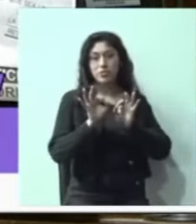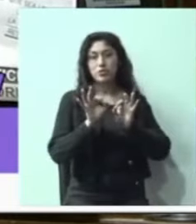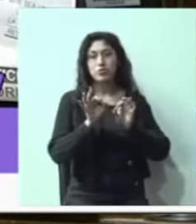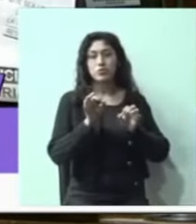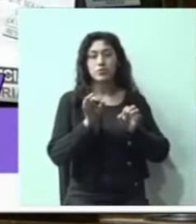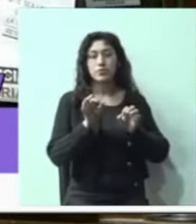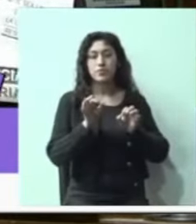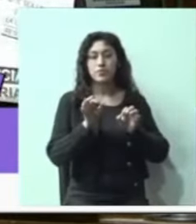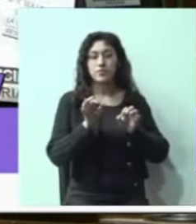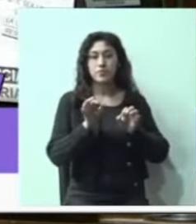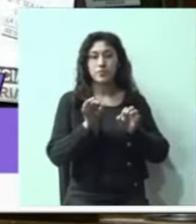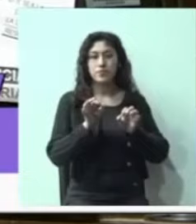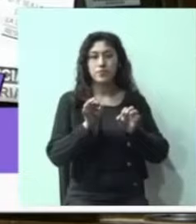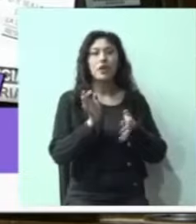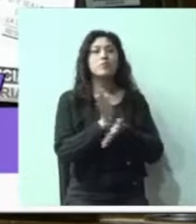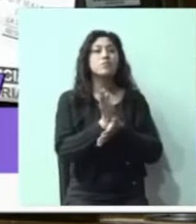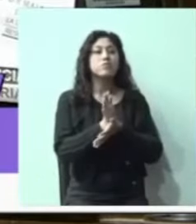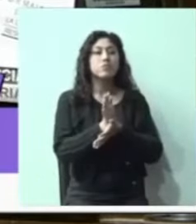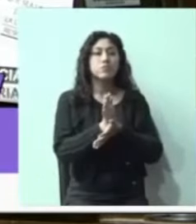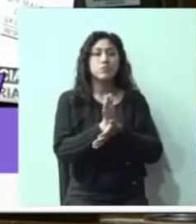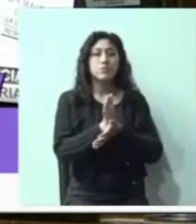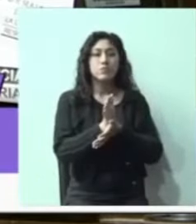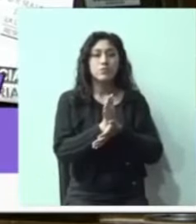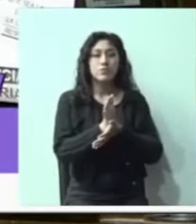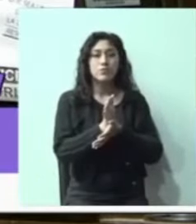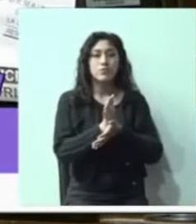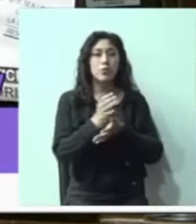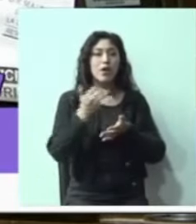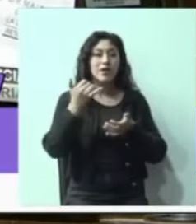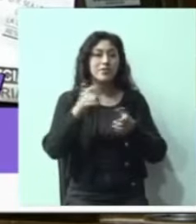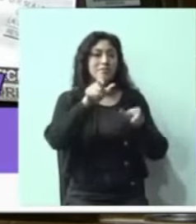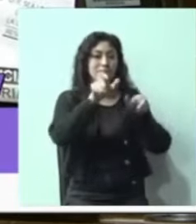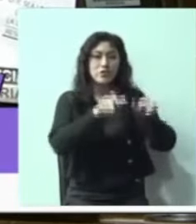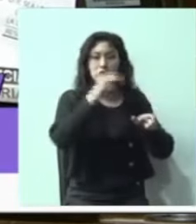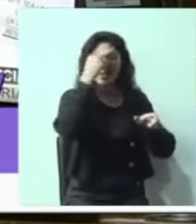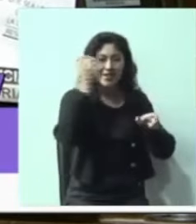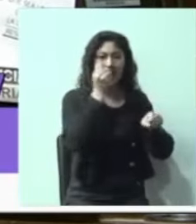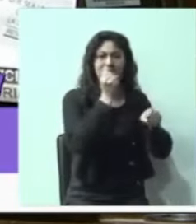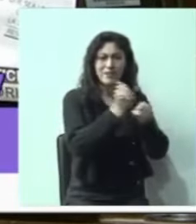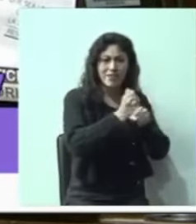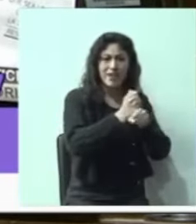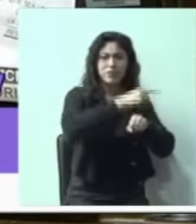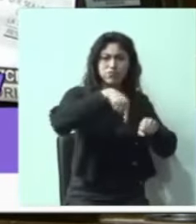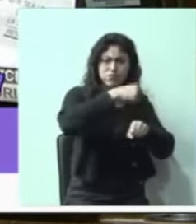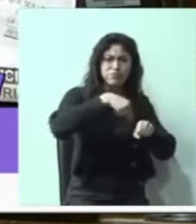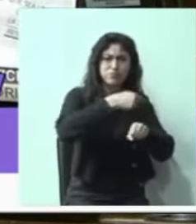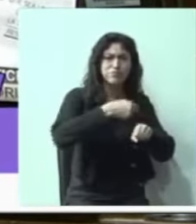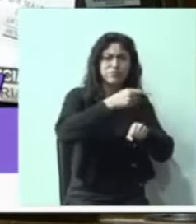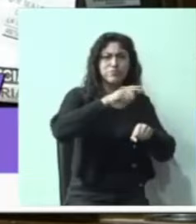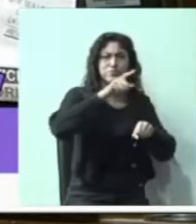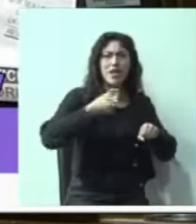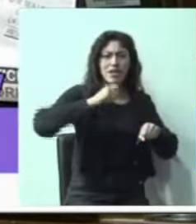el equilibrio, que es un equilibrio que se basa sobre la base de la explotación de los enfermeros y enfermeras, del sistema público, sino que